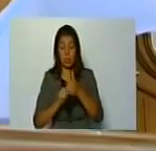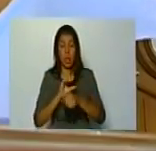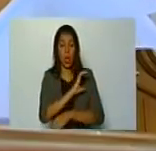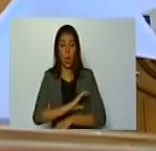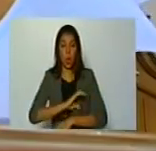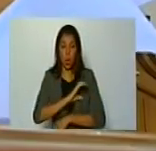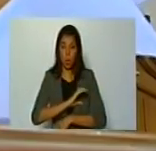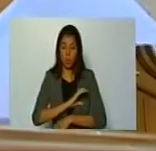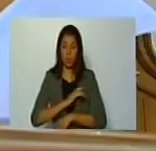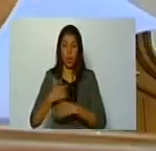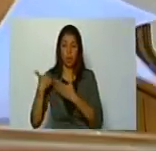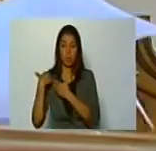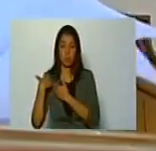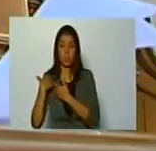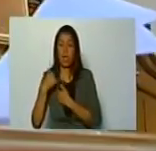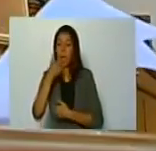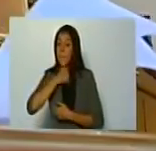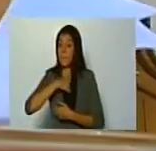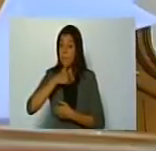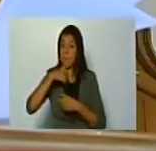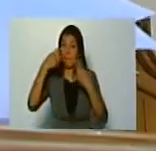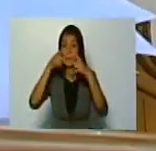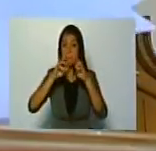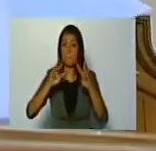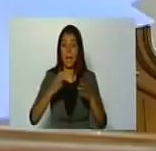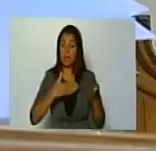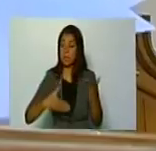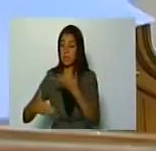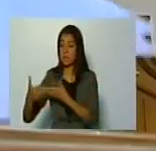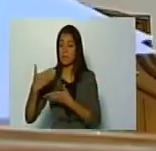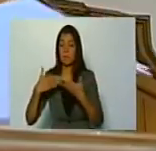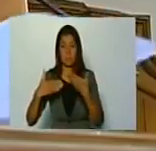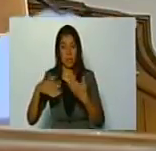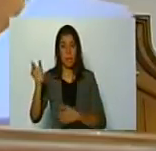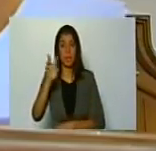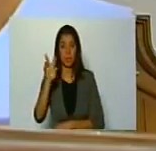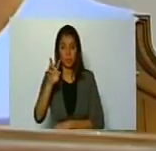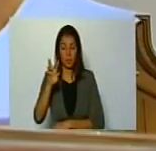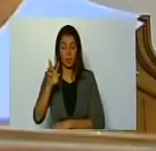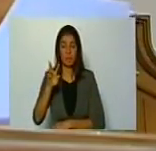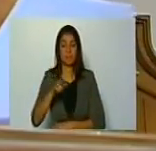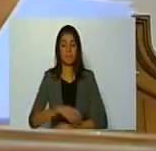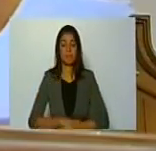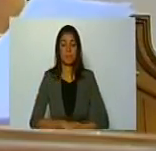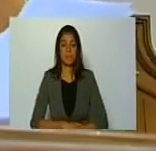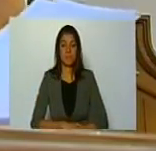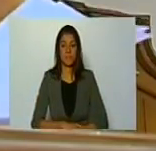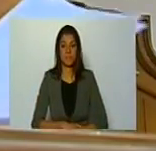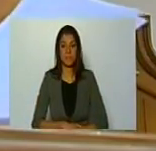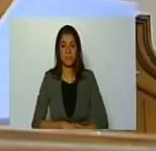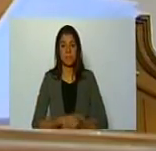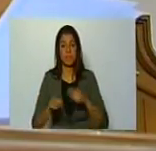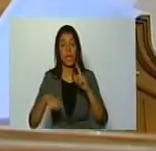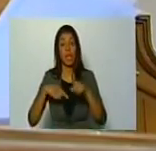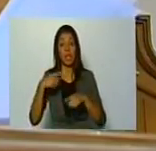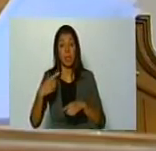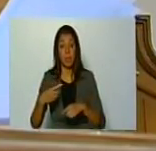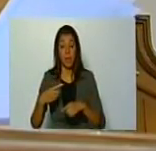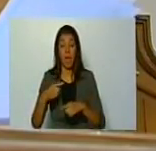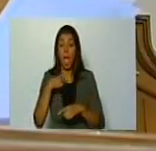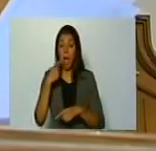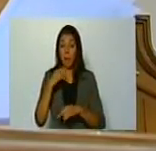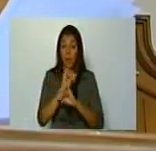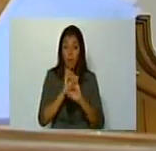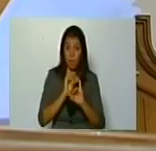Tolerancia, Diversidad y Convivencia Pacífica, respectivamente. A continuación, la